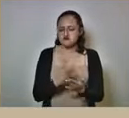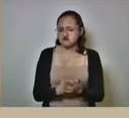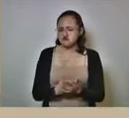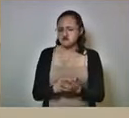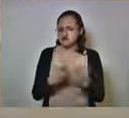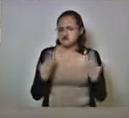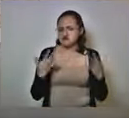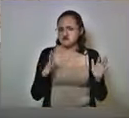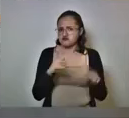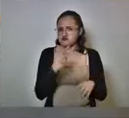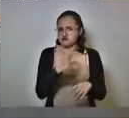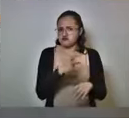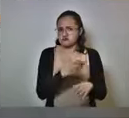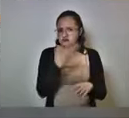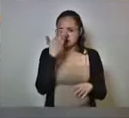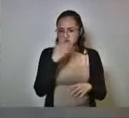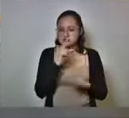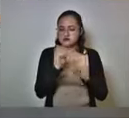legislativo.